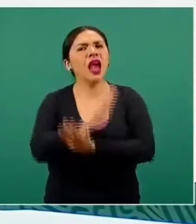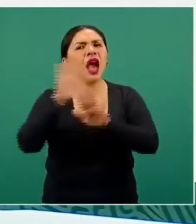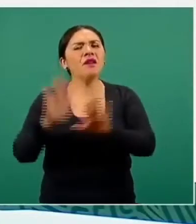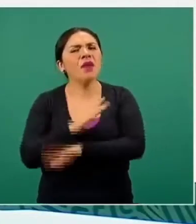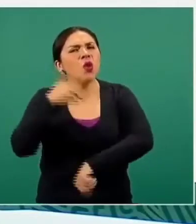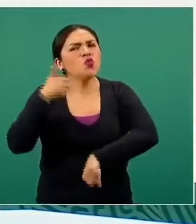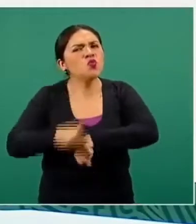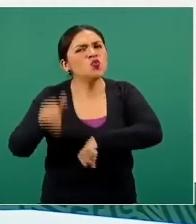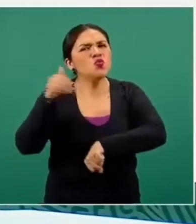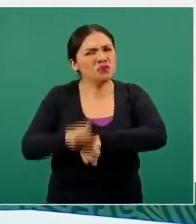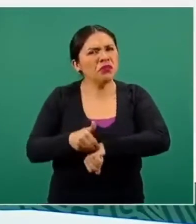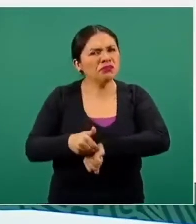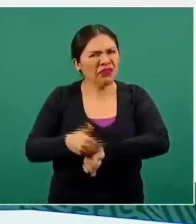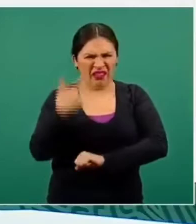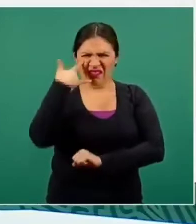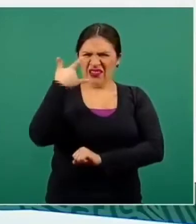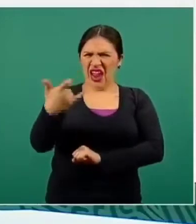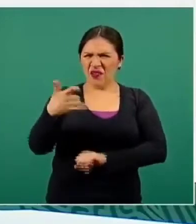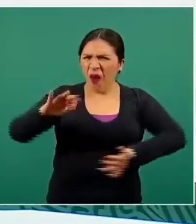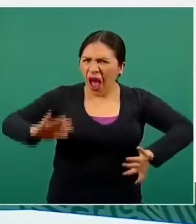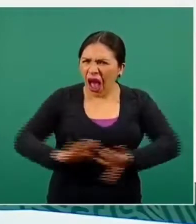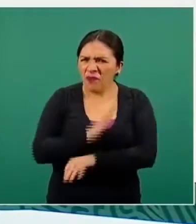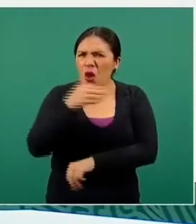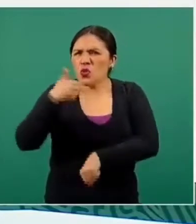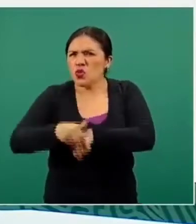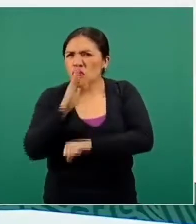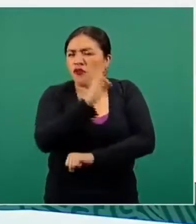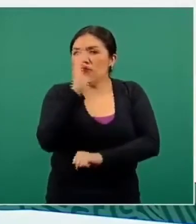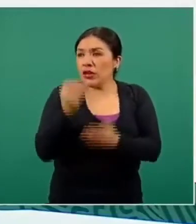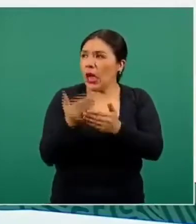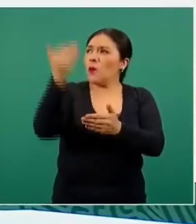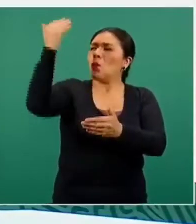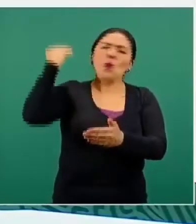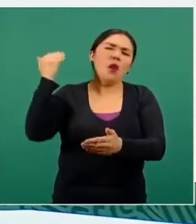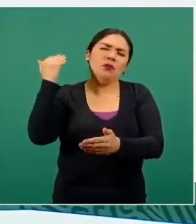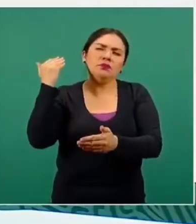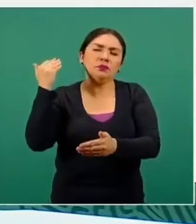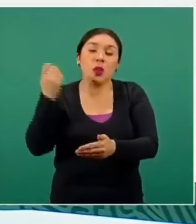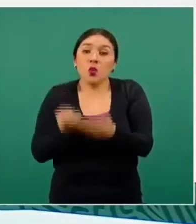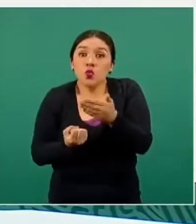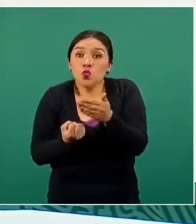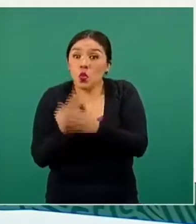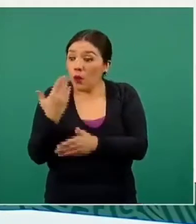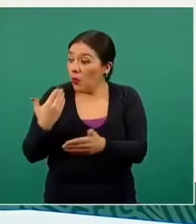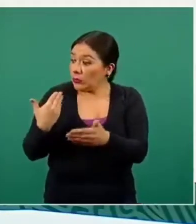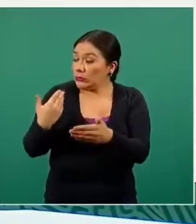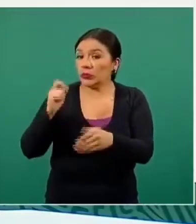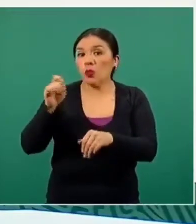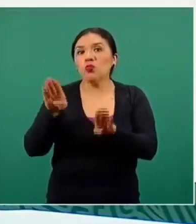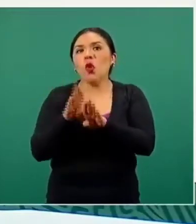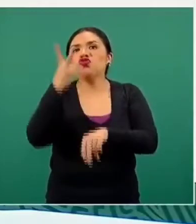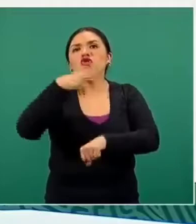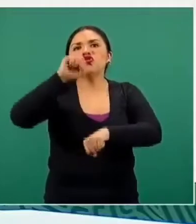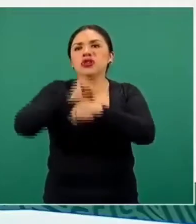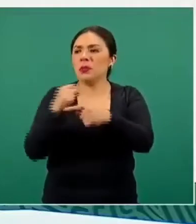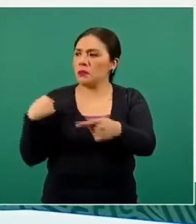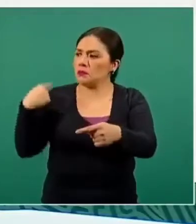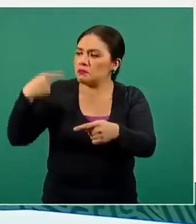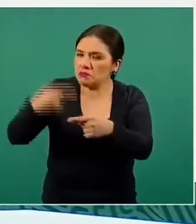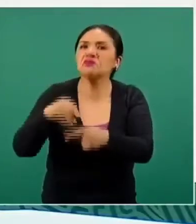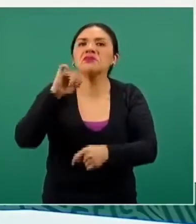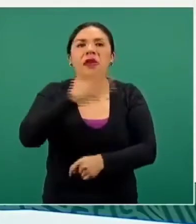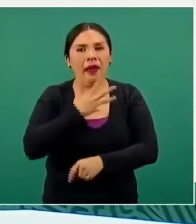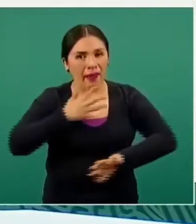los números. Ya es más raro que cambien los números de fechas muy anteriores, pero de las últimas 2 semanas al